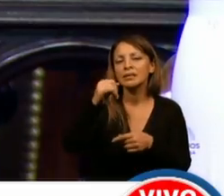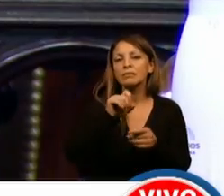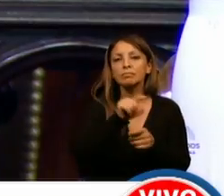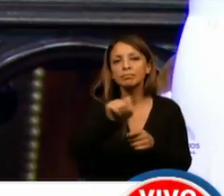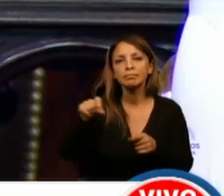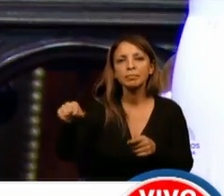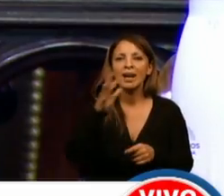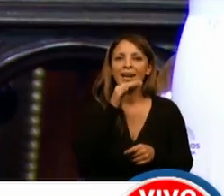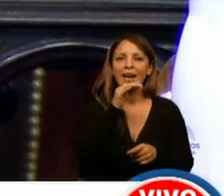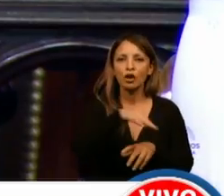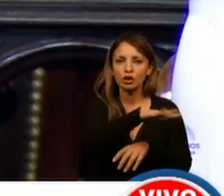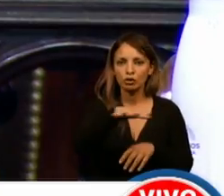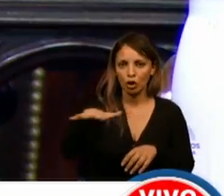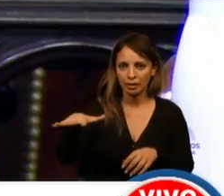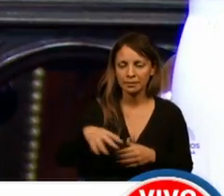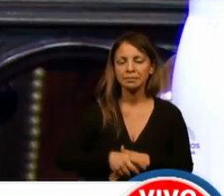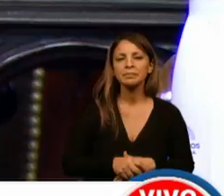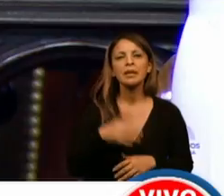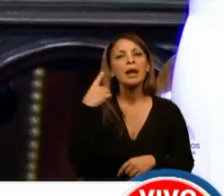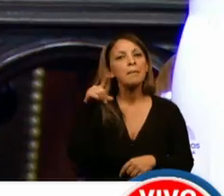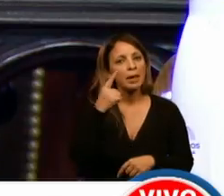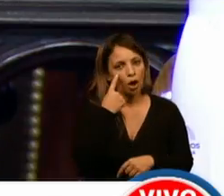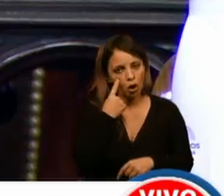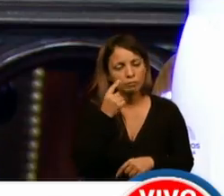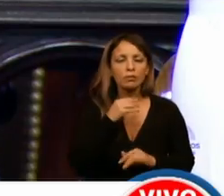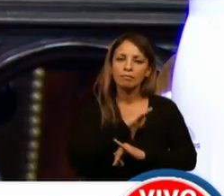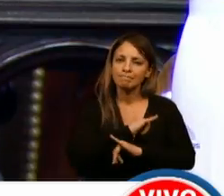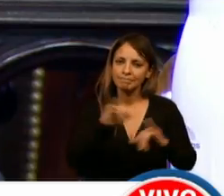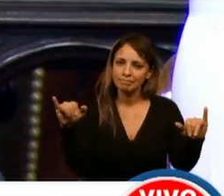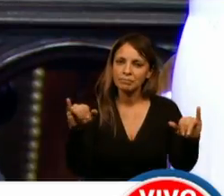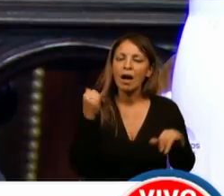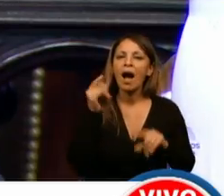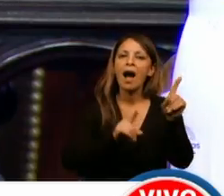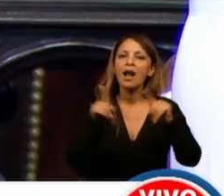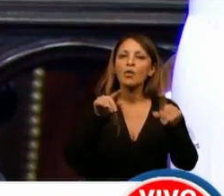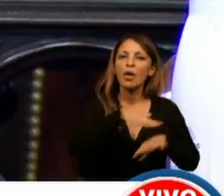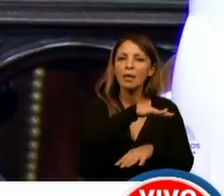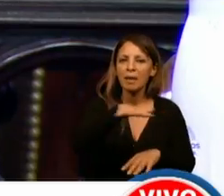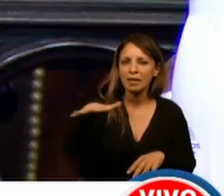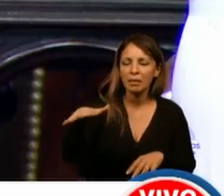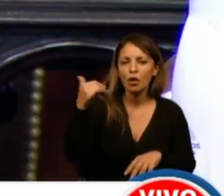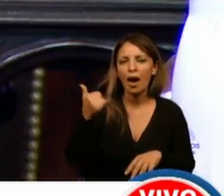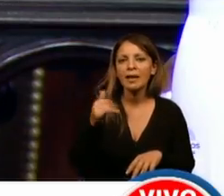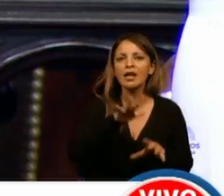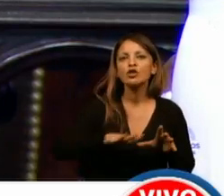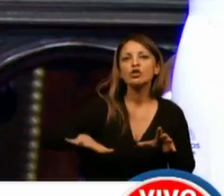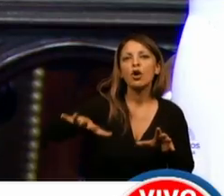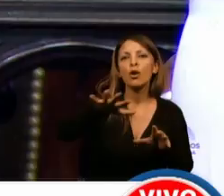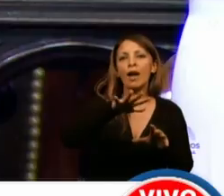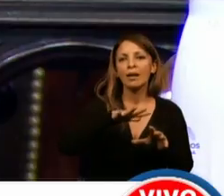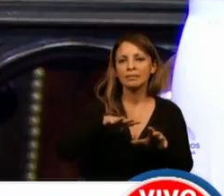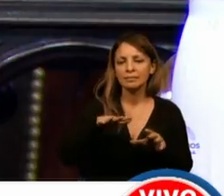departamentos pero señor presidente quiero decirle que hay departamentos que están ubicados en la zona